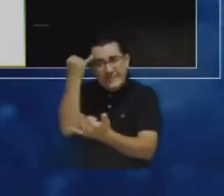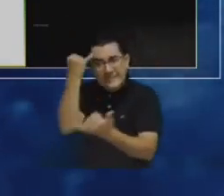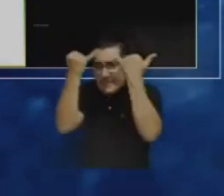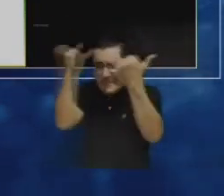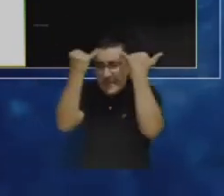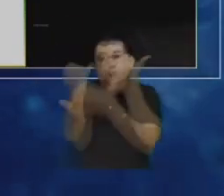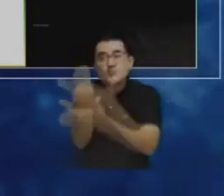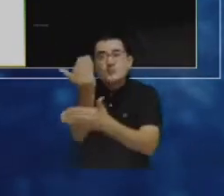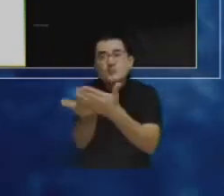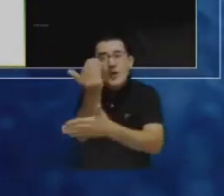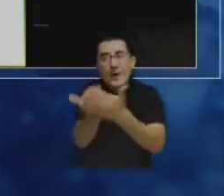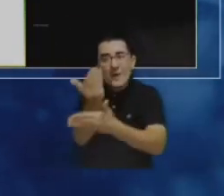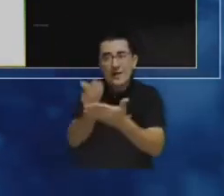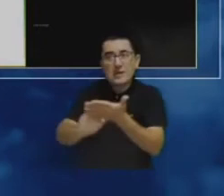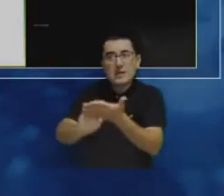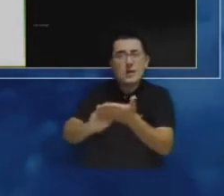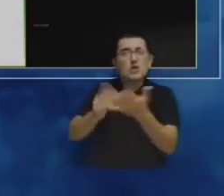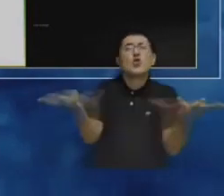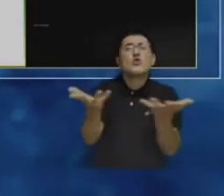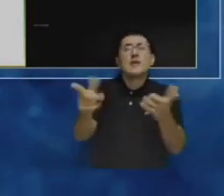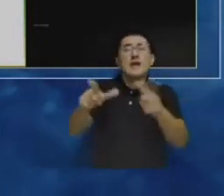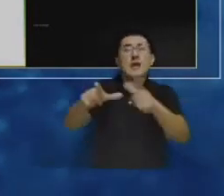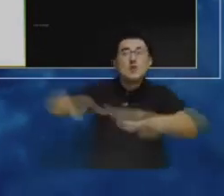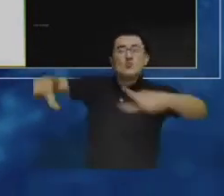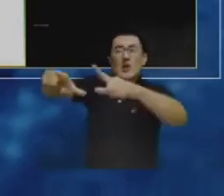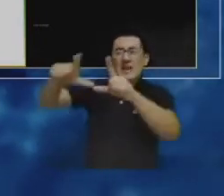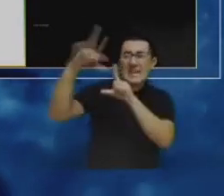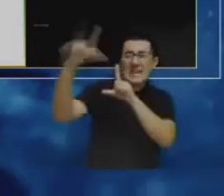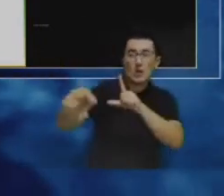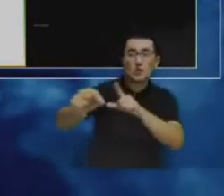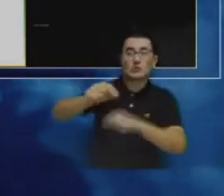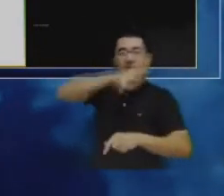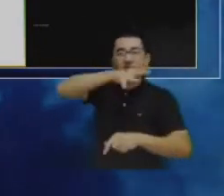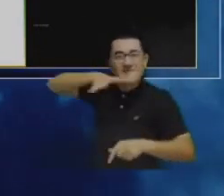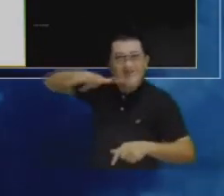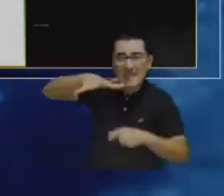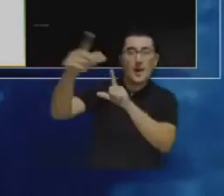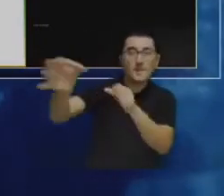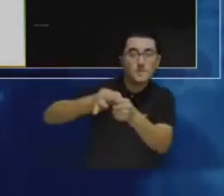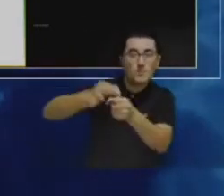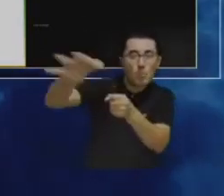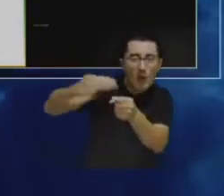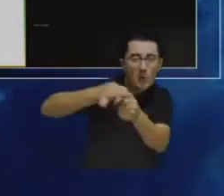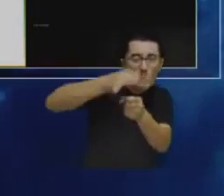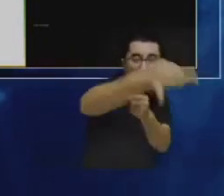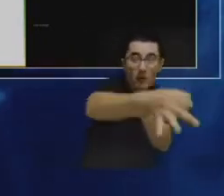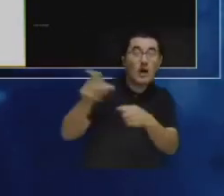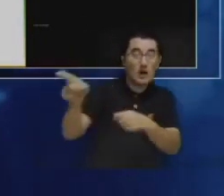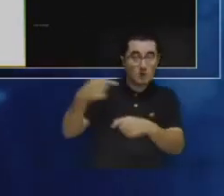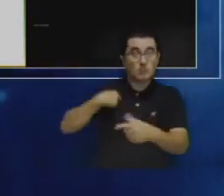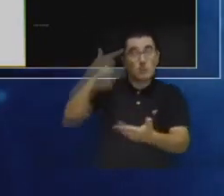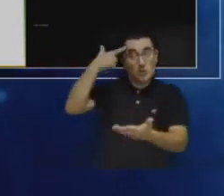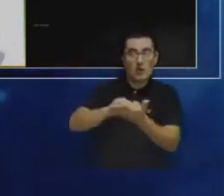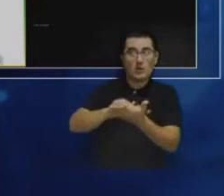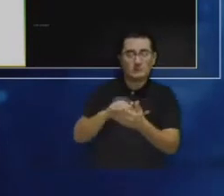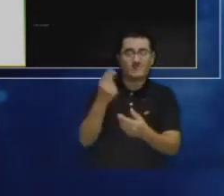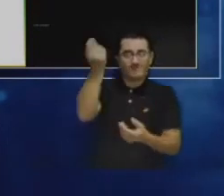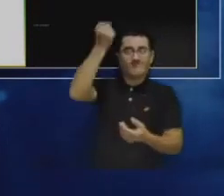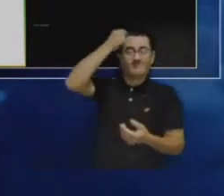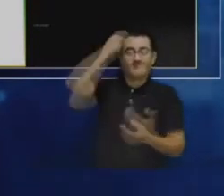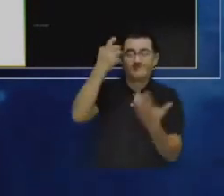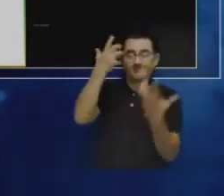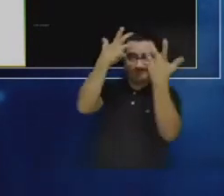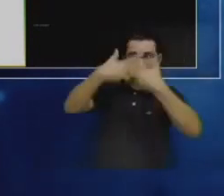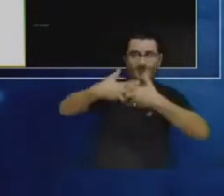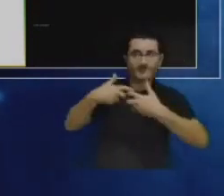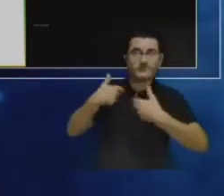zonas rurales. O sea, yo creo que este mensaje no solamente lo da el BID, sino que yo creo que ya todos, digamos, como que lo hemos interiorizado y pues que tenemos que